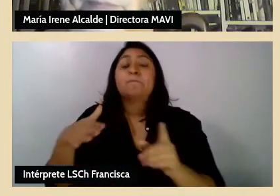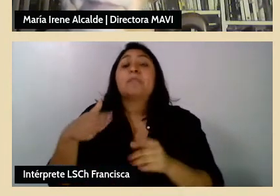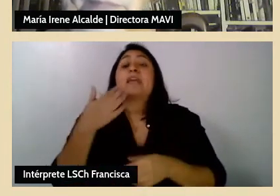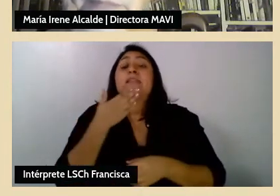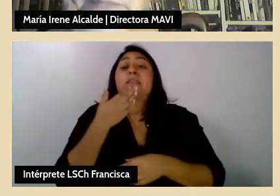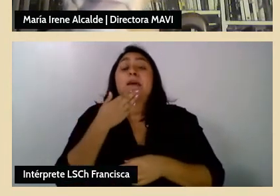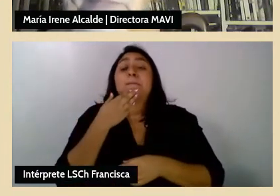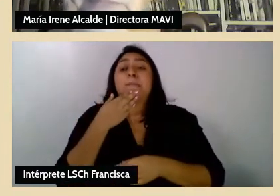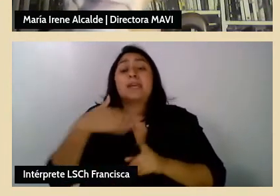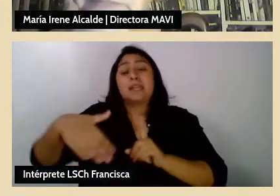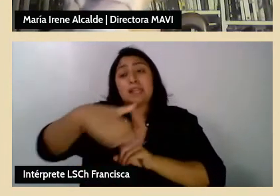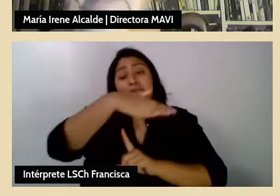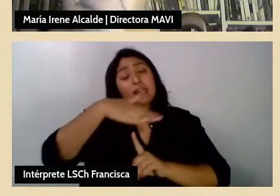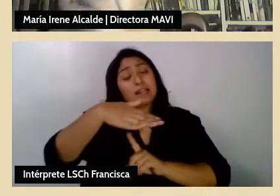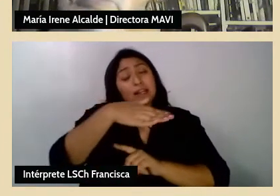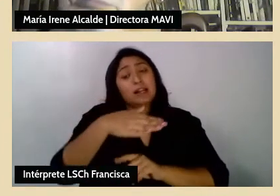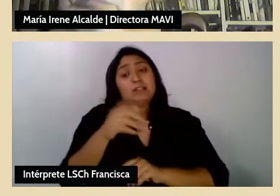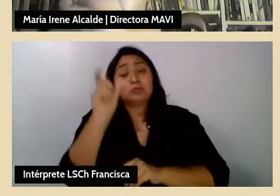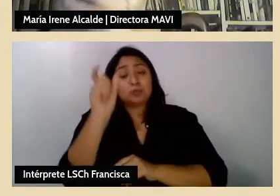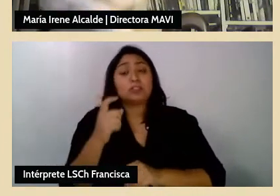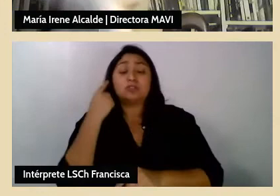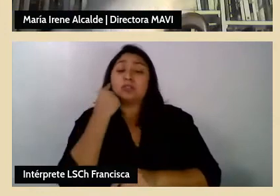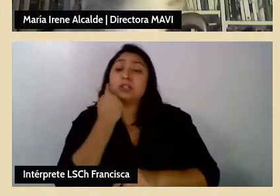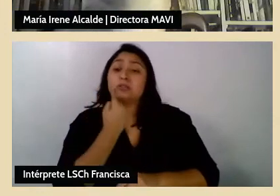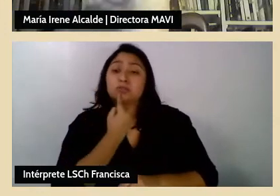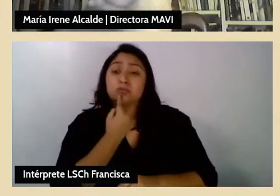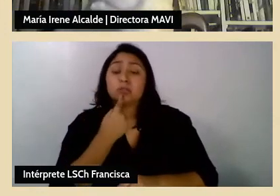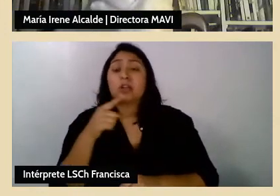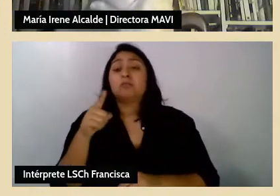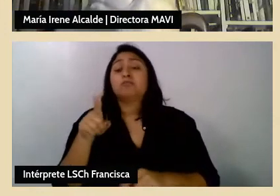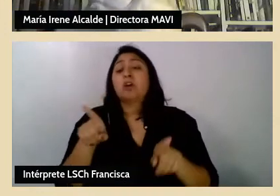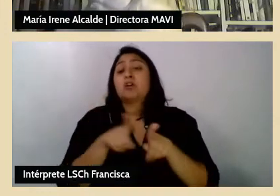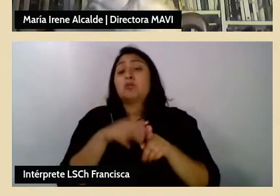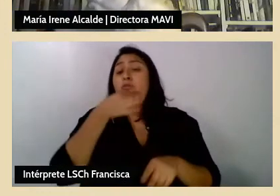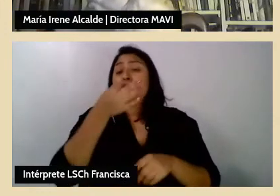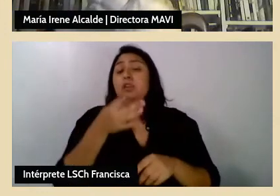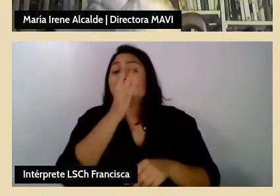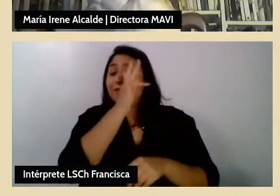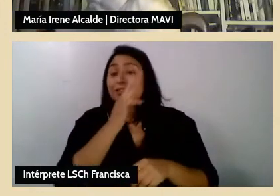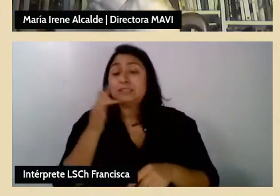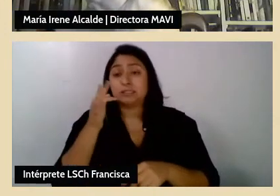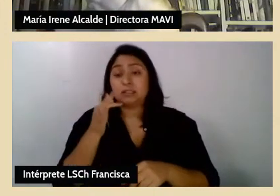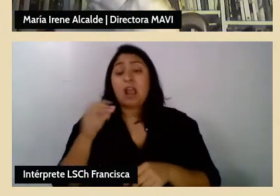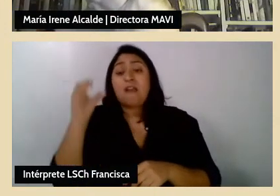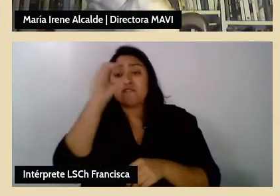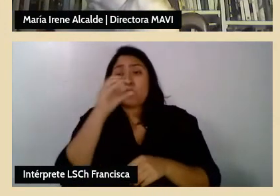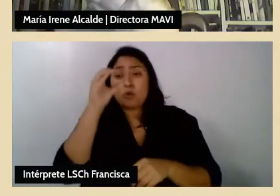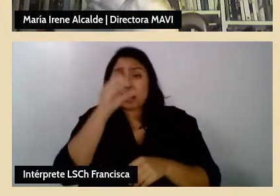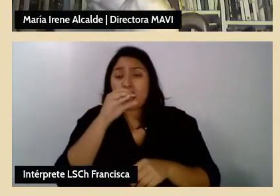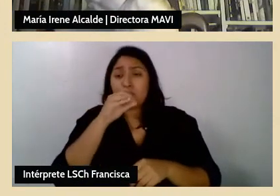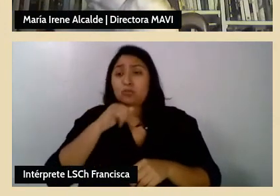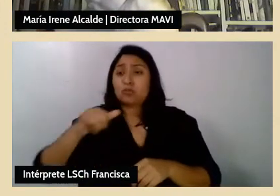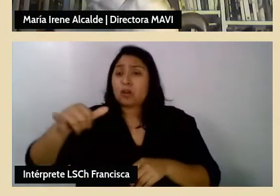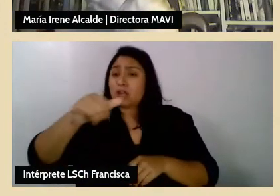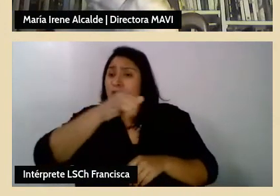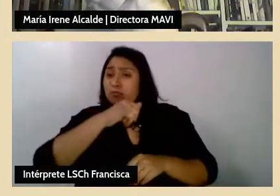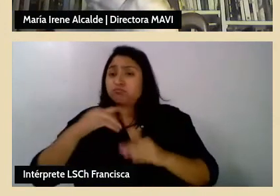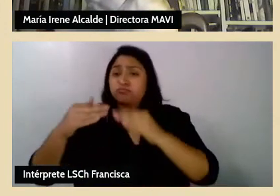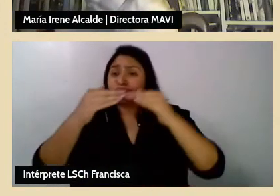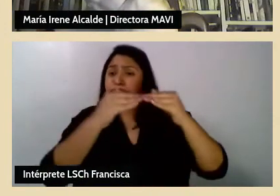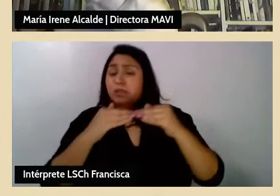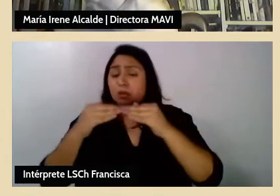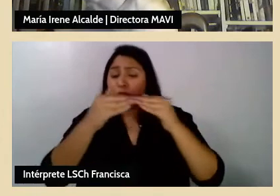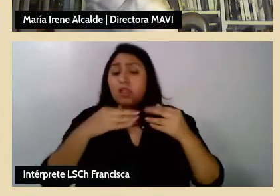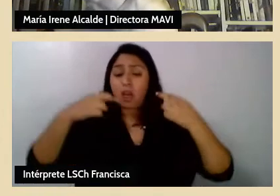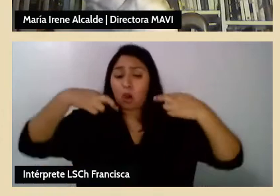tal como decía Francisca, ¿no? Buscando esta igualdad de oportunidades, que eso yo creo que es clave dentro de